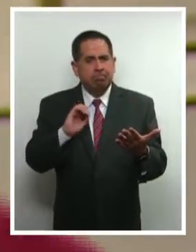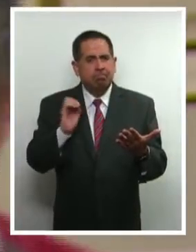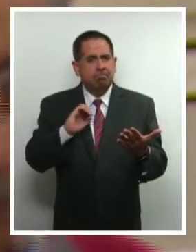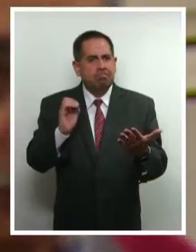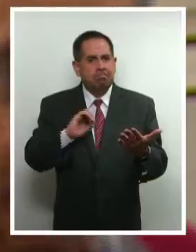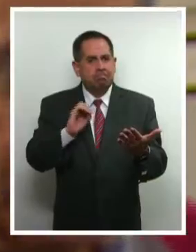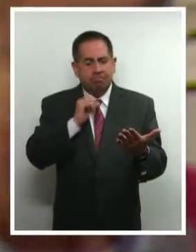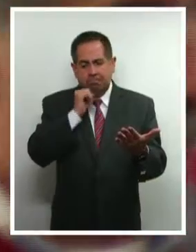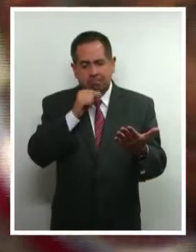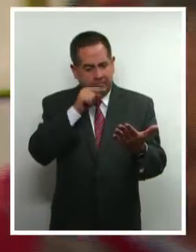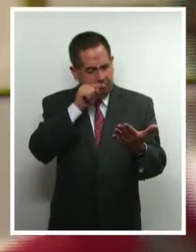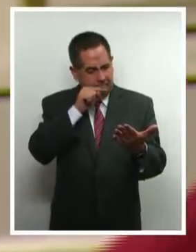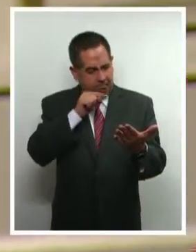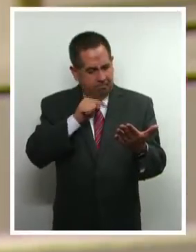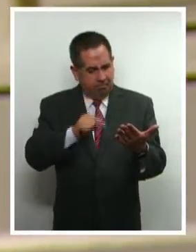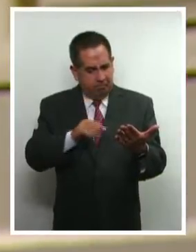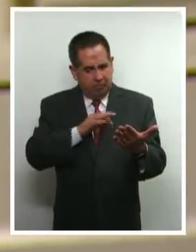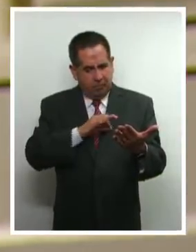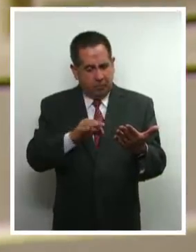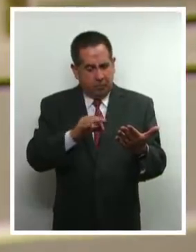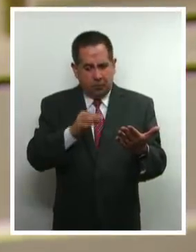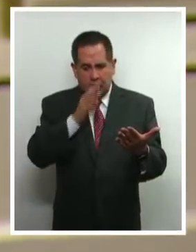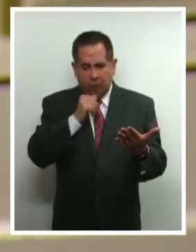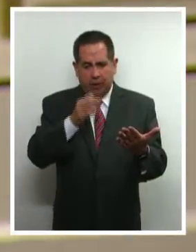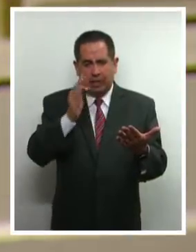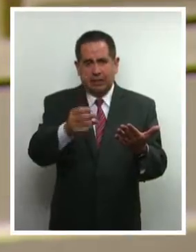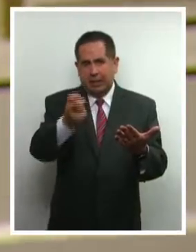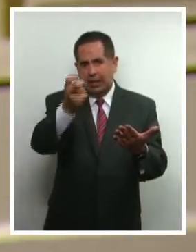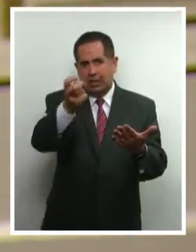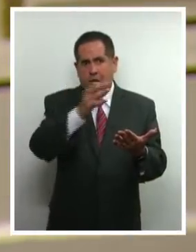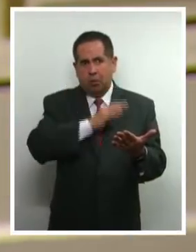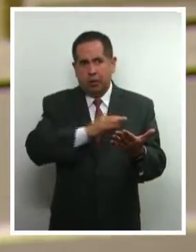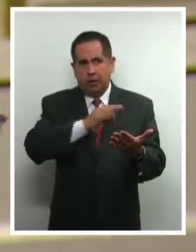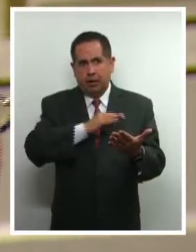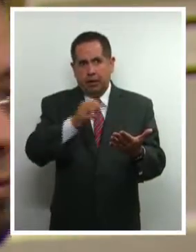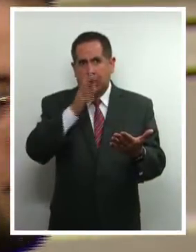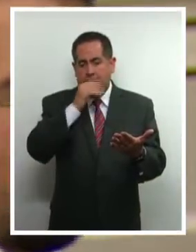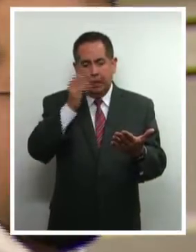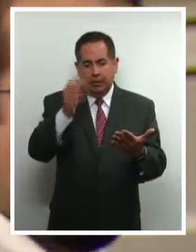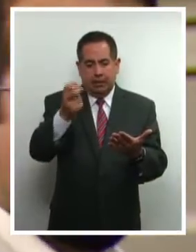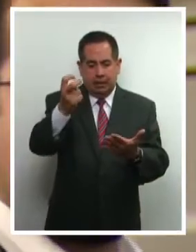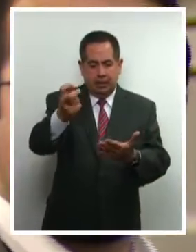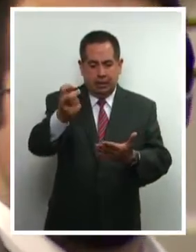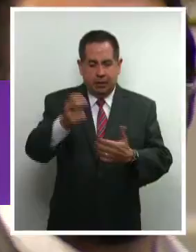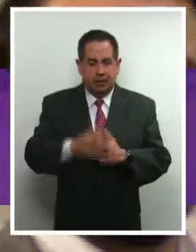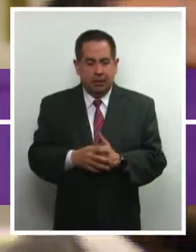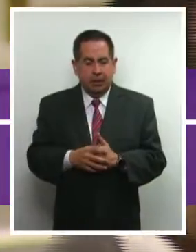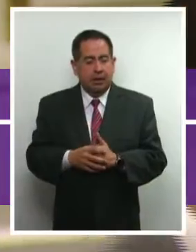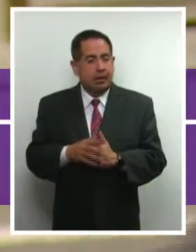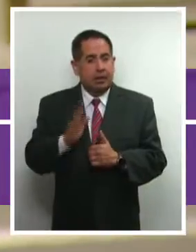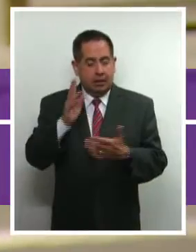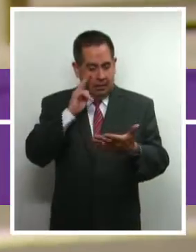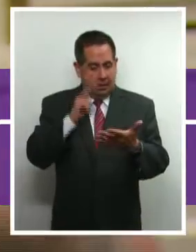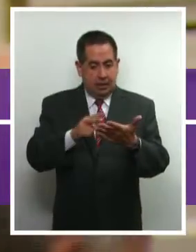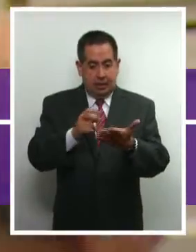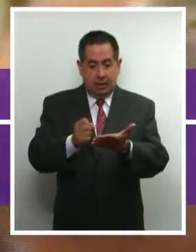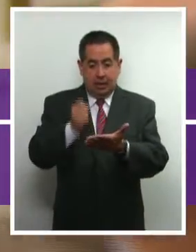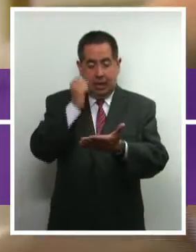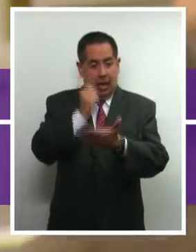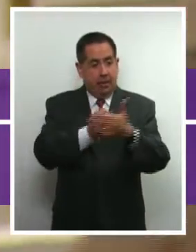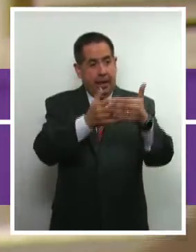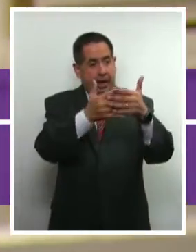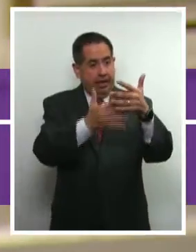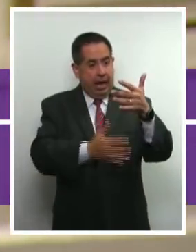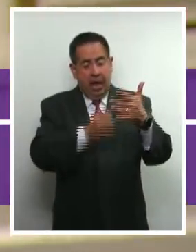ningún momento que pueda aceptarse esta posibilidad, dado que ya se aprobó en lo